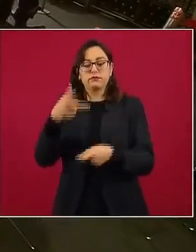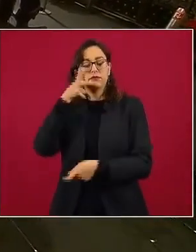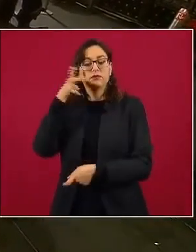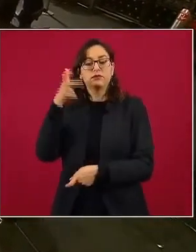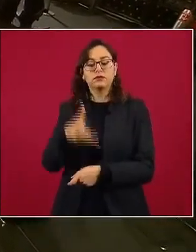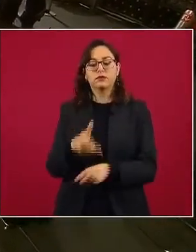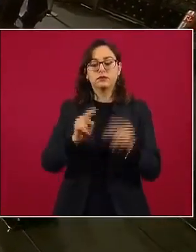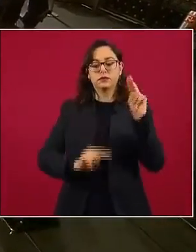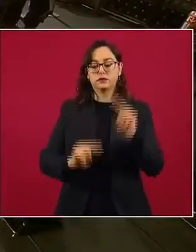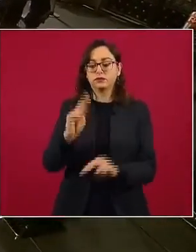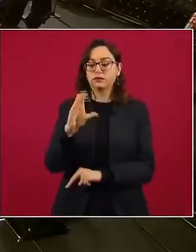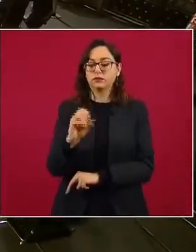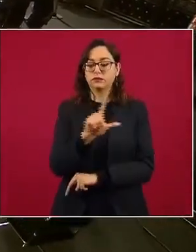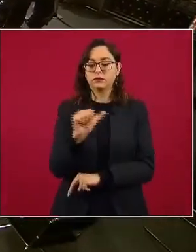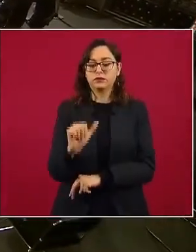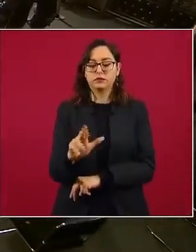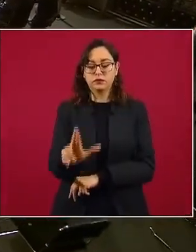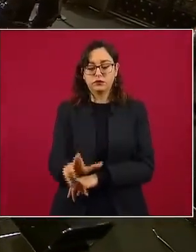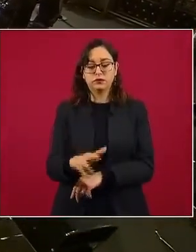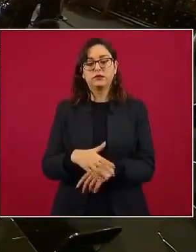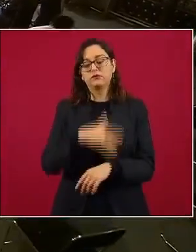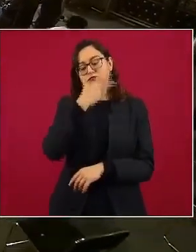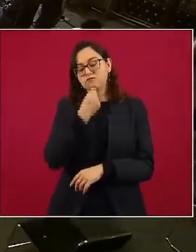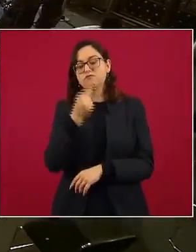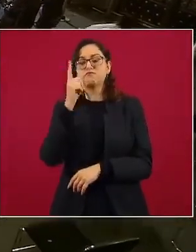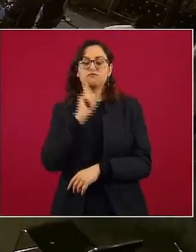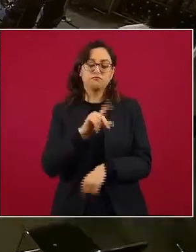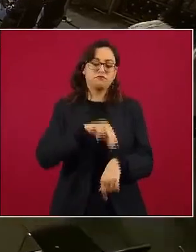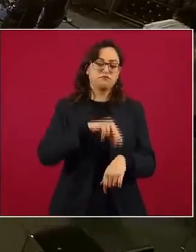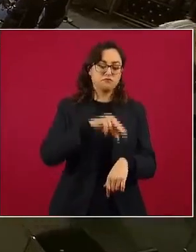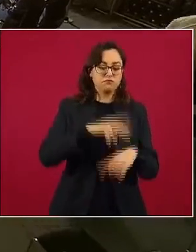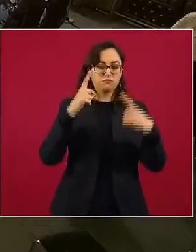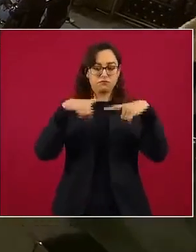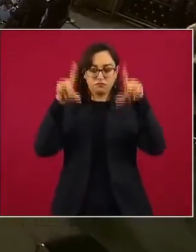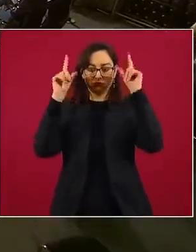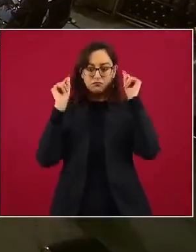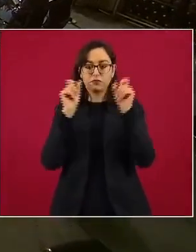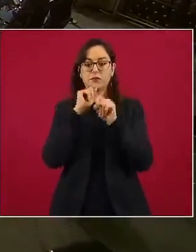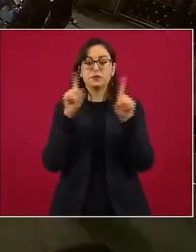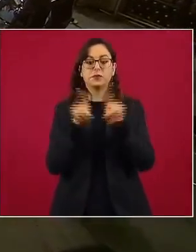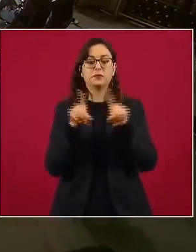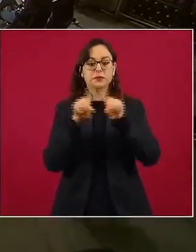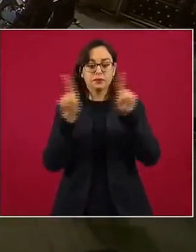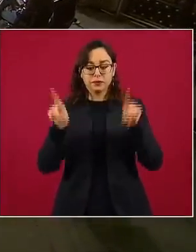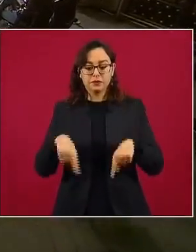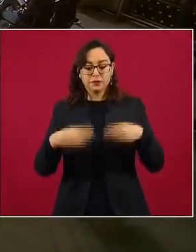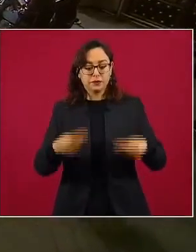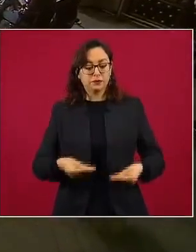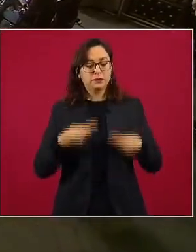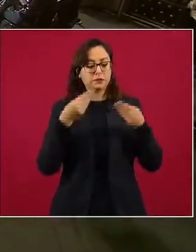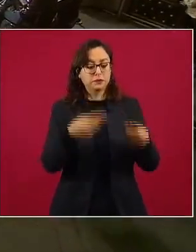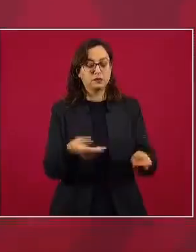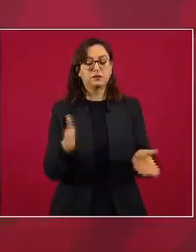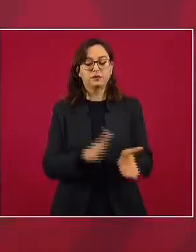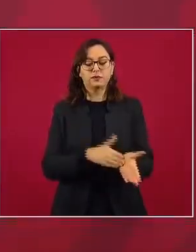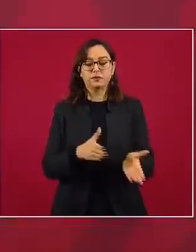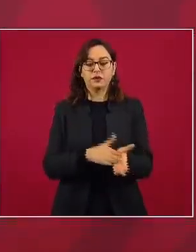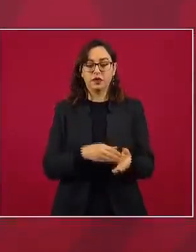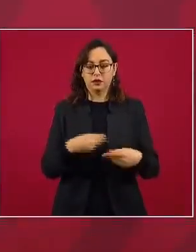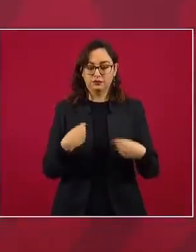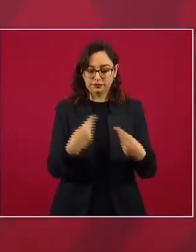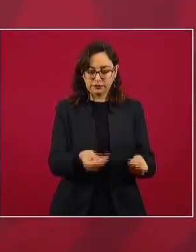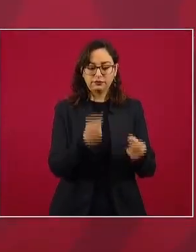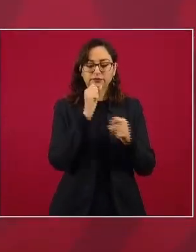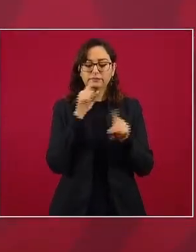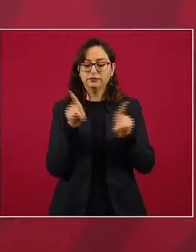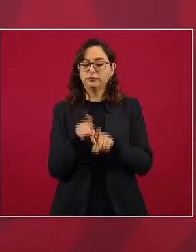58 médicos, médicas, enfermeras y enfermeros, junto con un diploma y un premio de 100 mil pesos, además